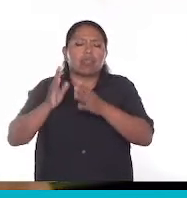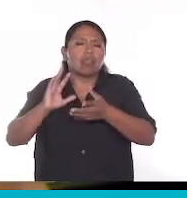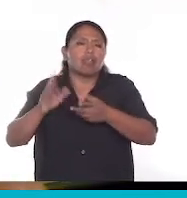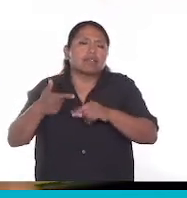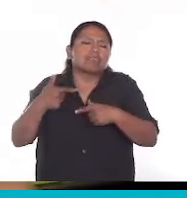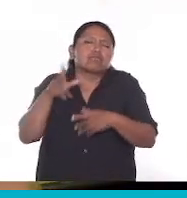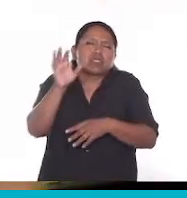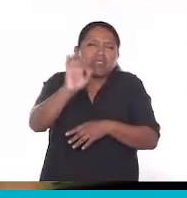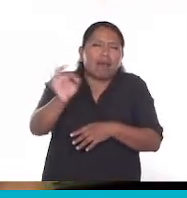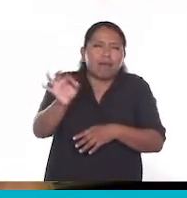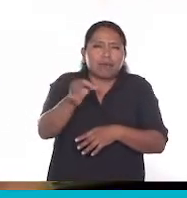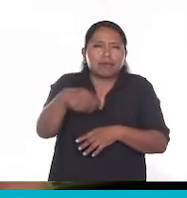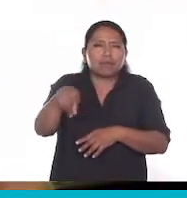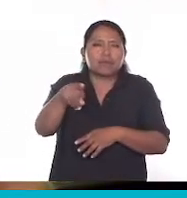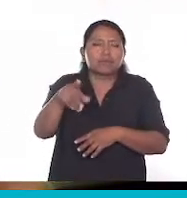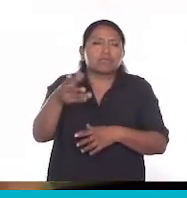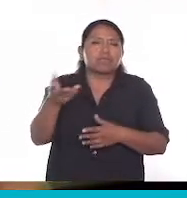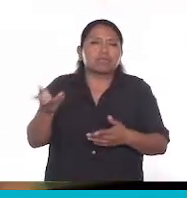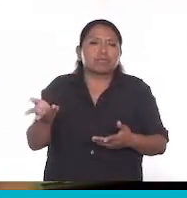como sabemos,